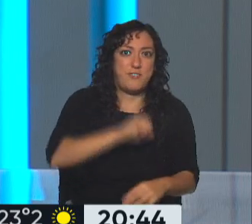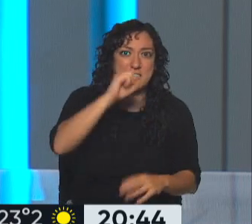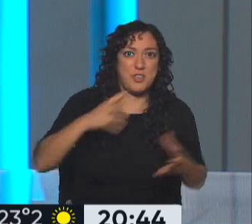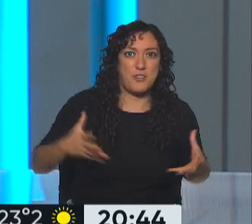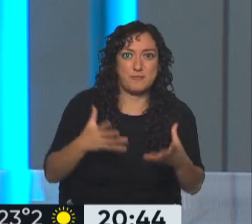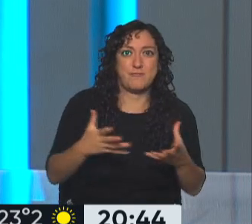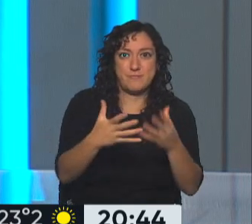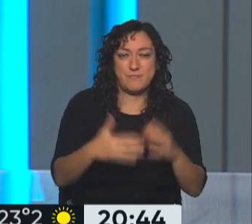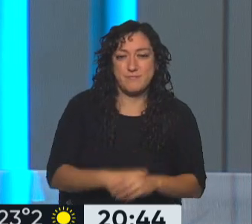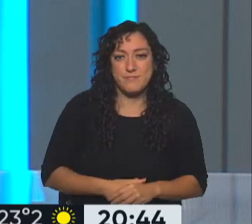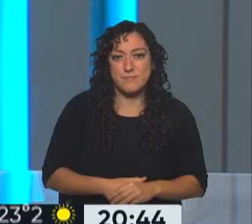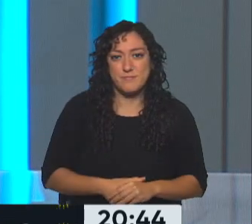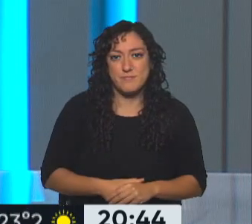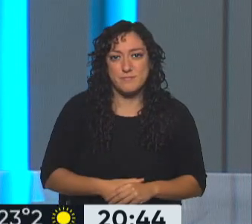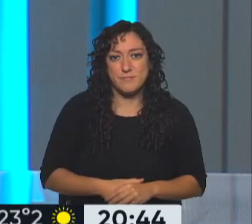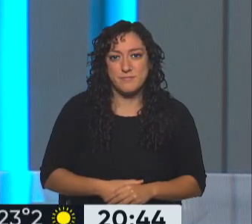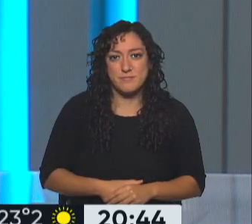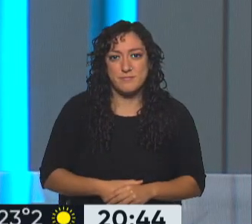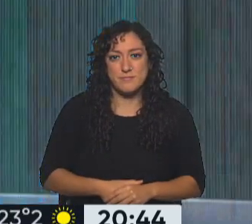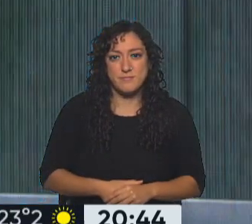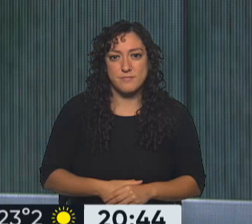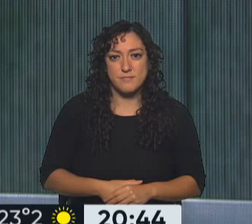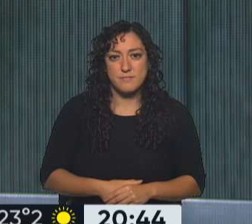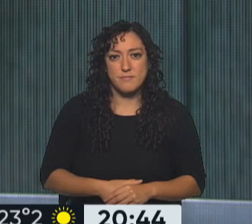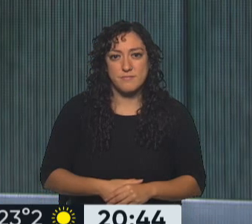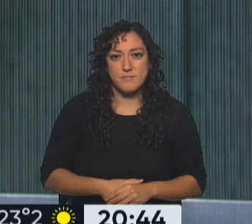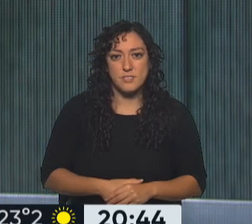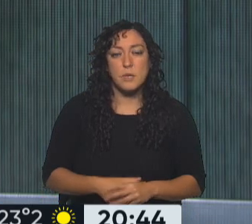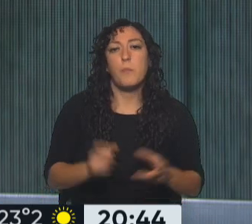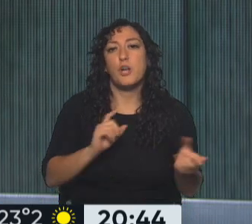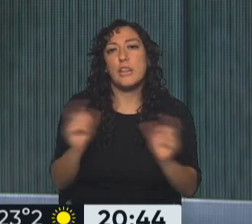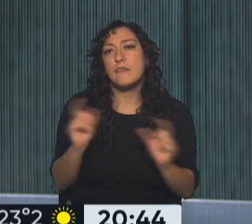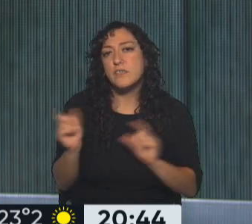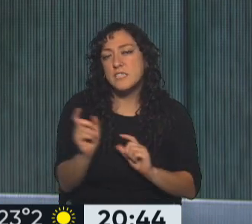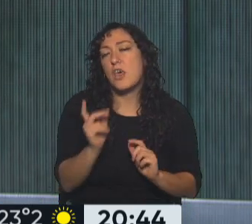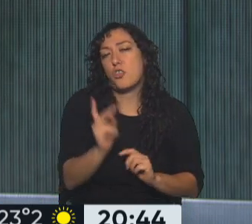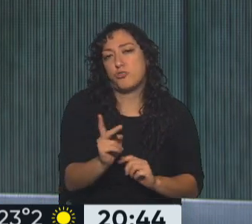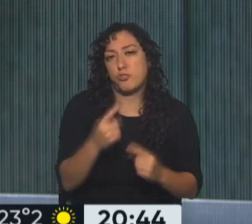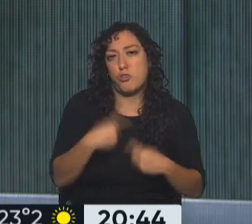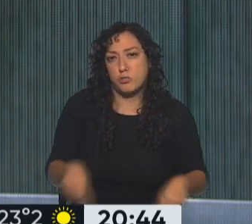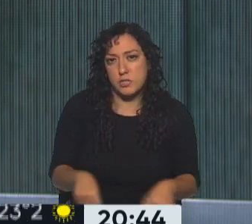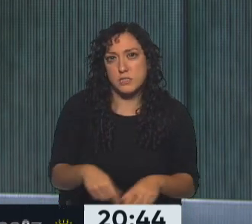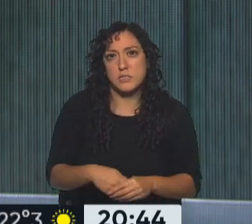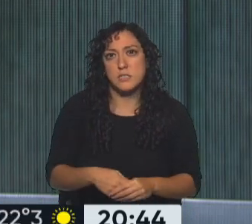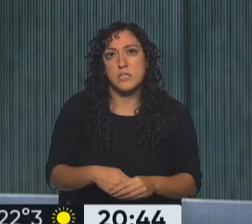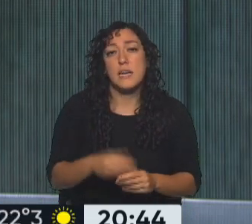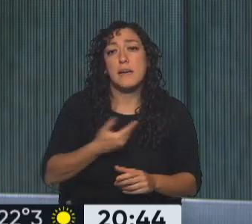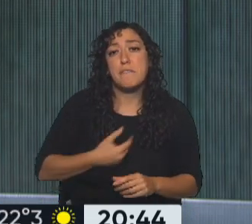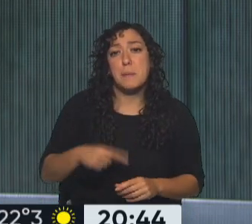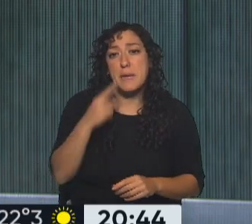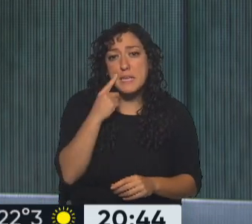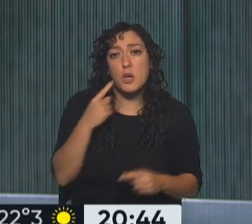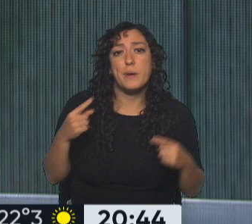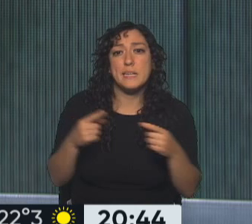de la inflación. ¿En qué medida? No, bueno, acá hay que diferenciar dos cosas. Me parece que la idea del fondo es que vos vayas cortándole